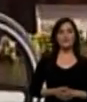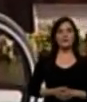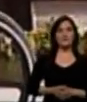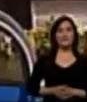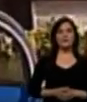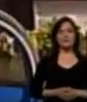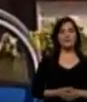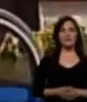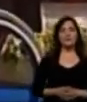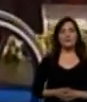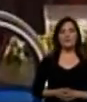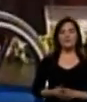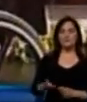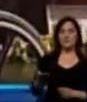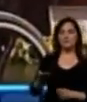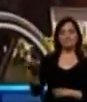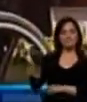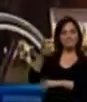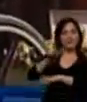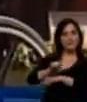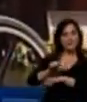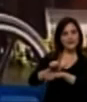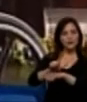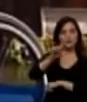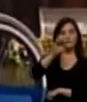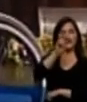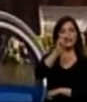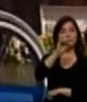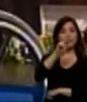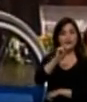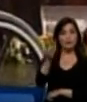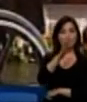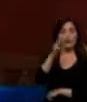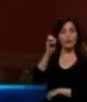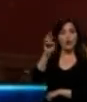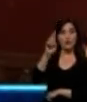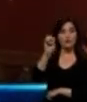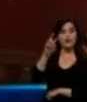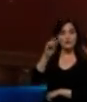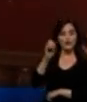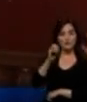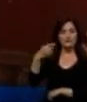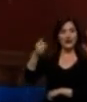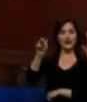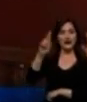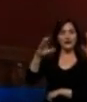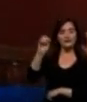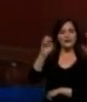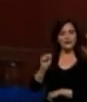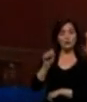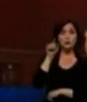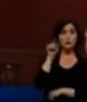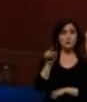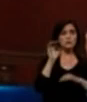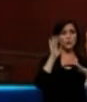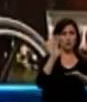Señor licenciado Lenín Moreno Garcés, ¿jura usted que cumplirá fielmente